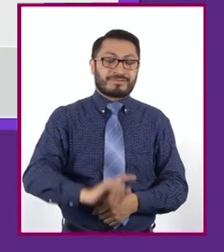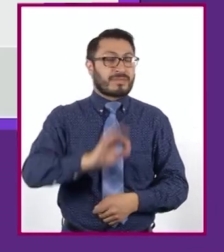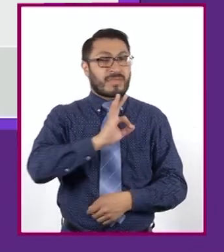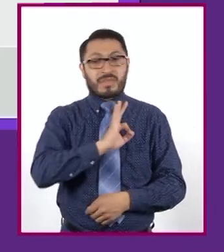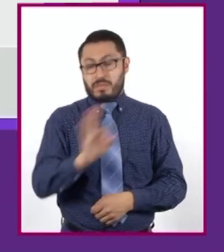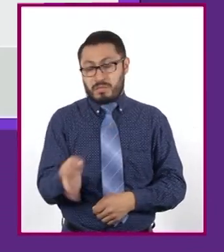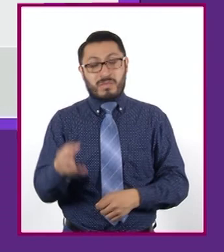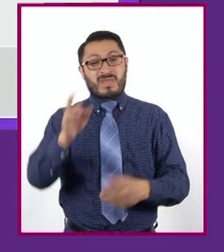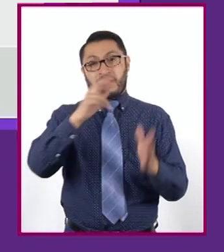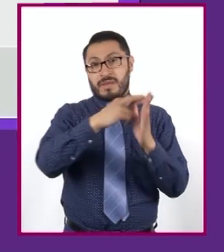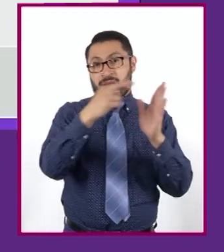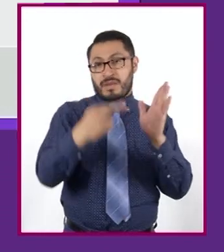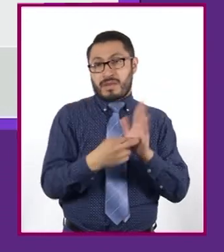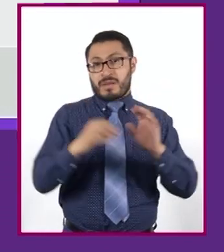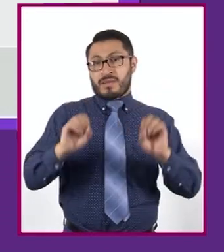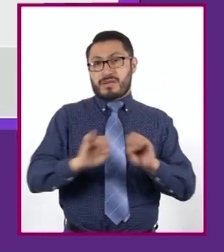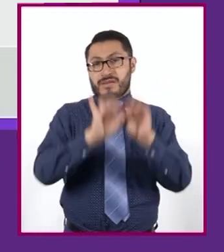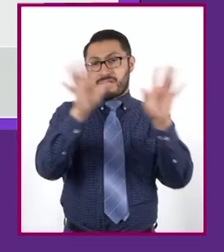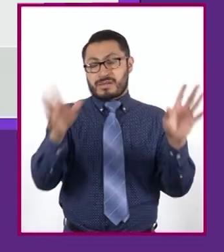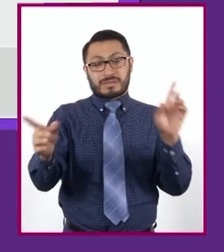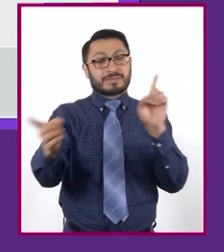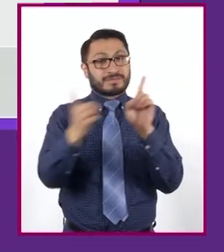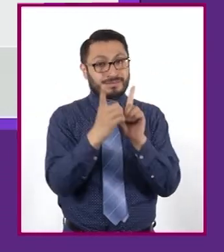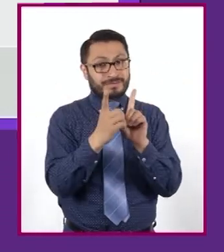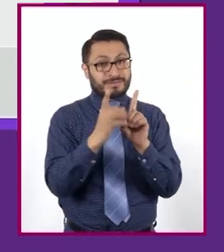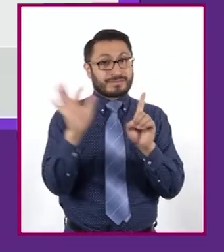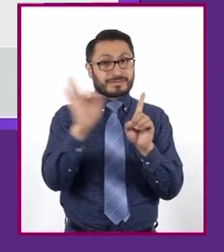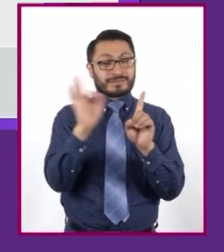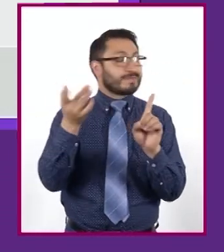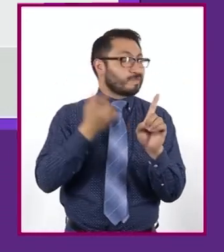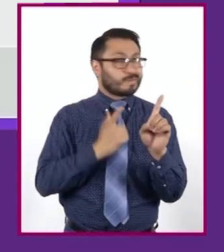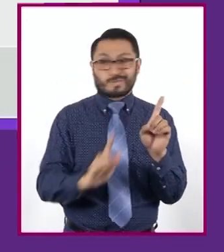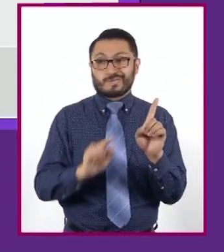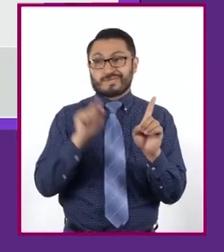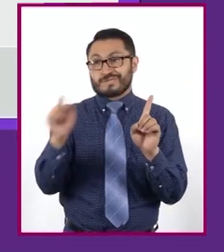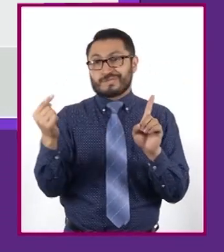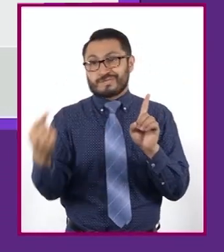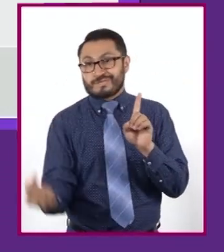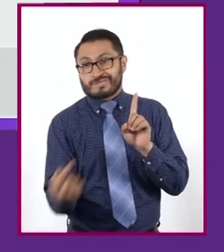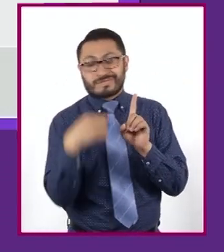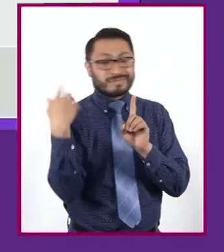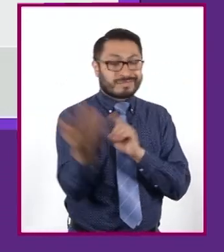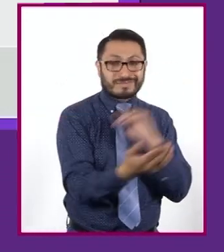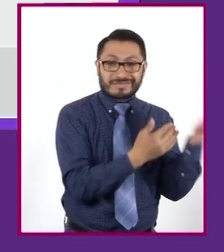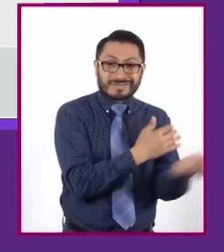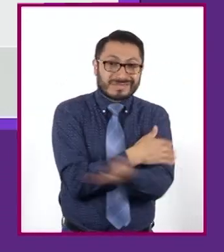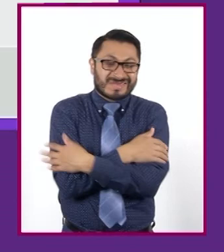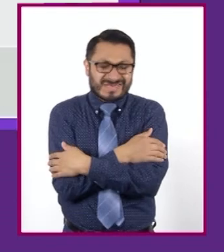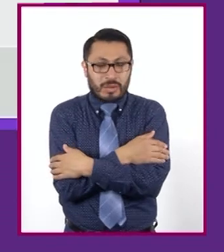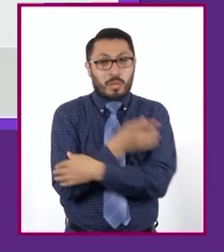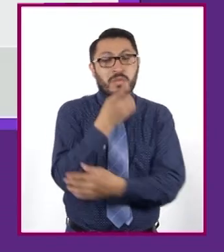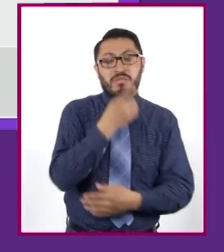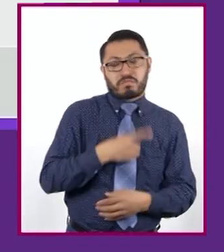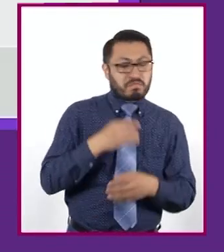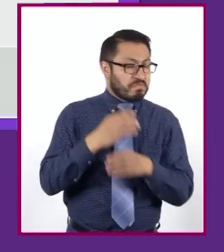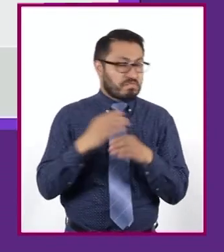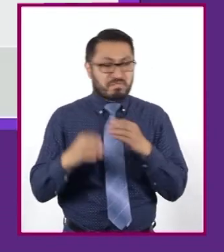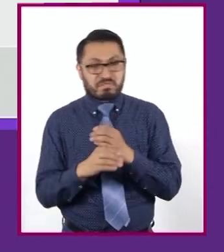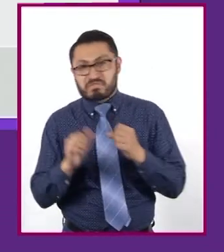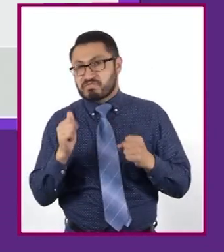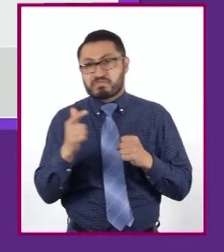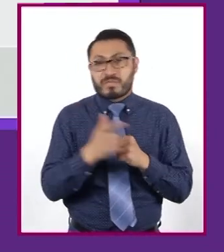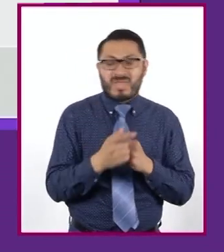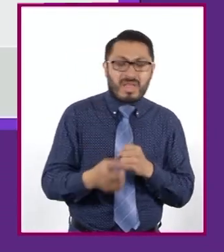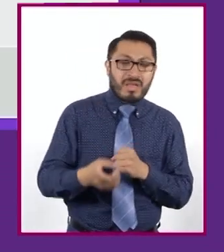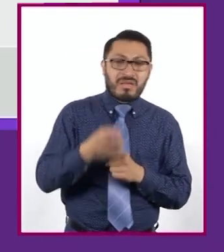poner reglas claras con las personas. Si tal vez no les gusta que alguien les abrace o que les diga ciertas cosas, que les